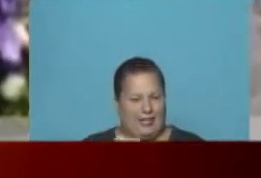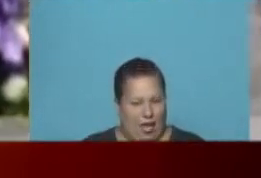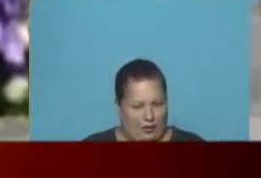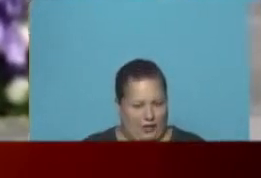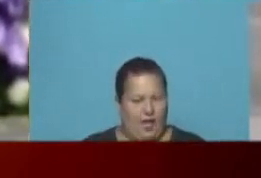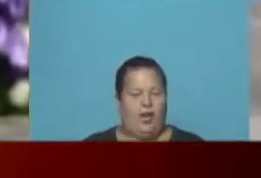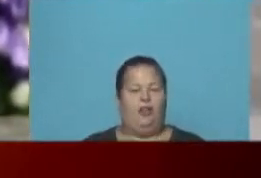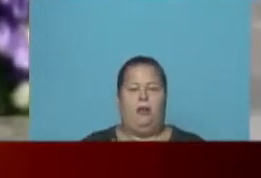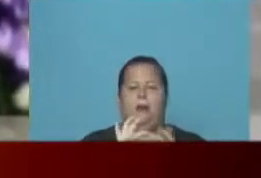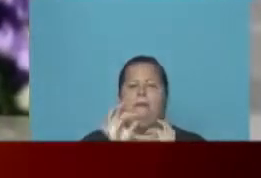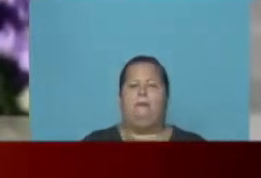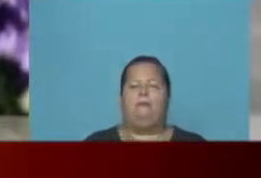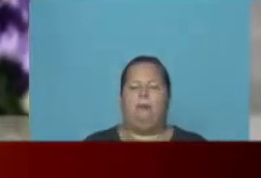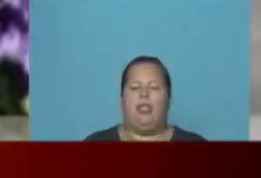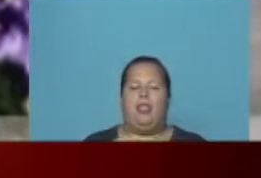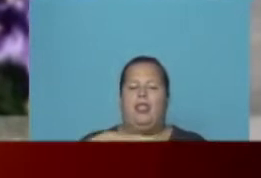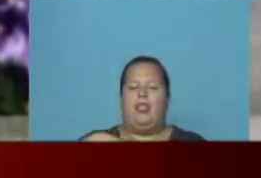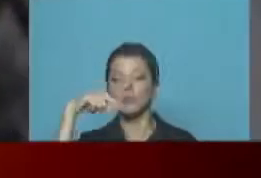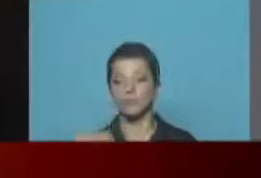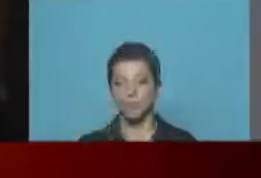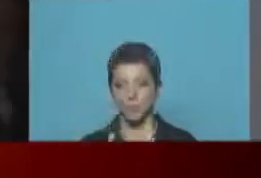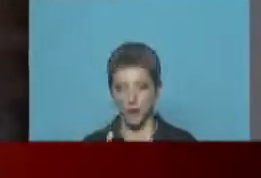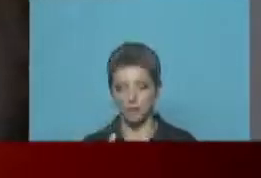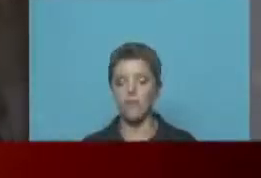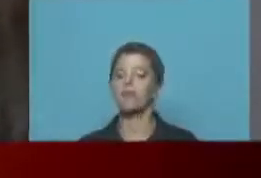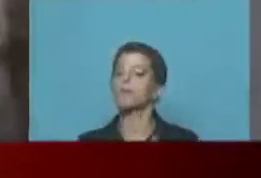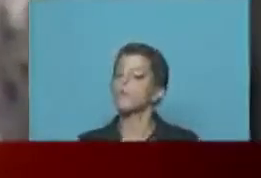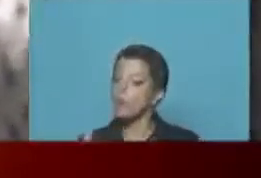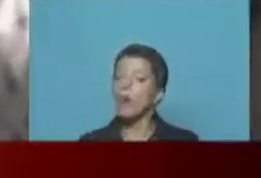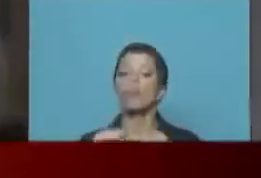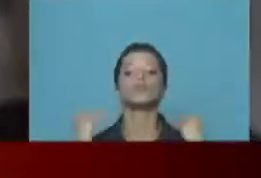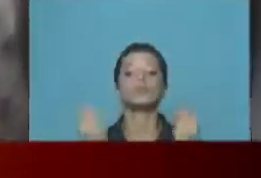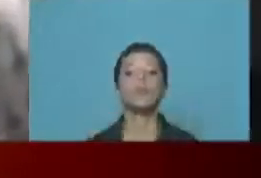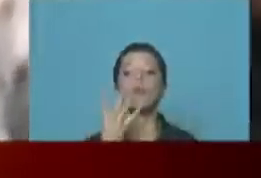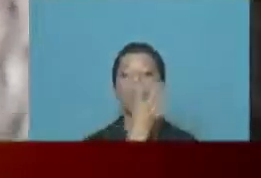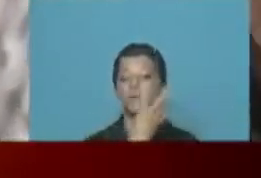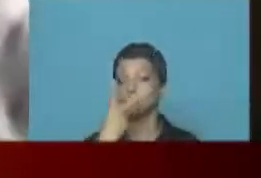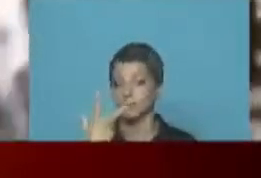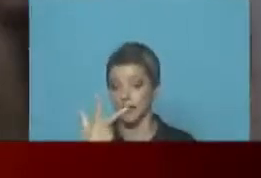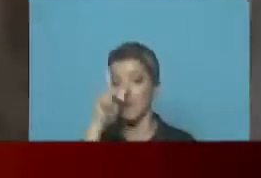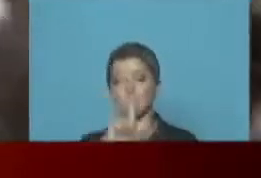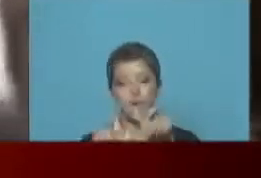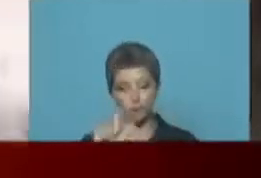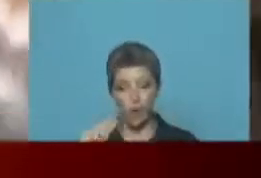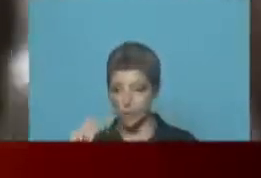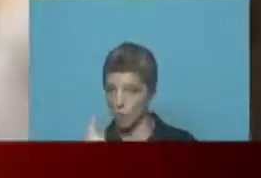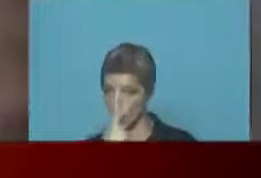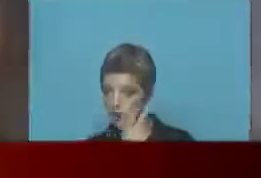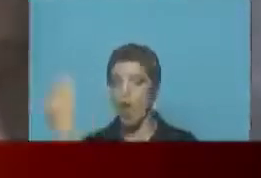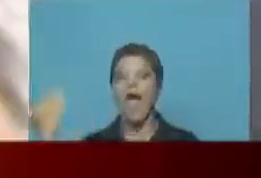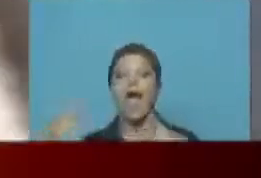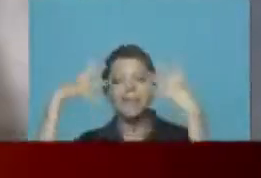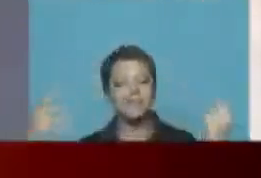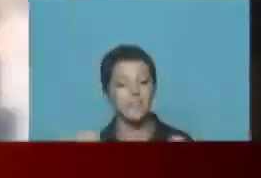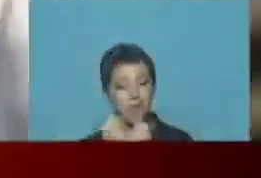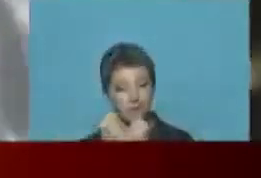y compra de repuestos para todos los vehículos que tenía el destacamento móvil 5 ahí de Santiago del Estero, que